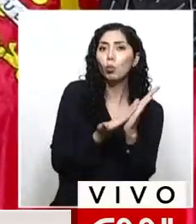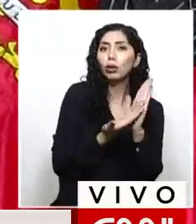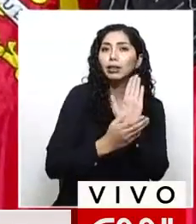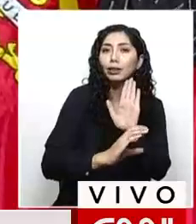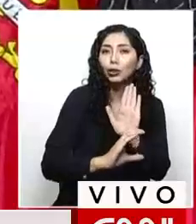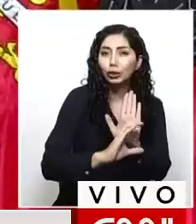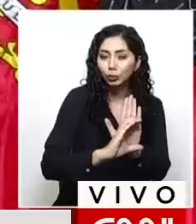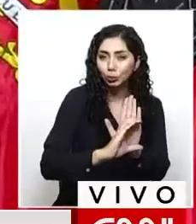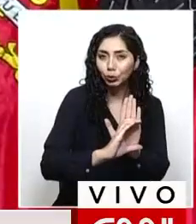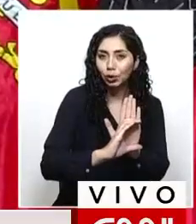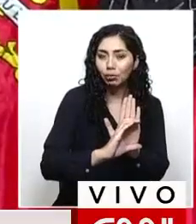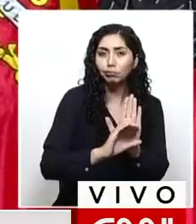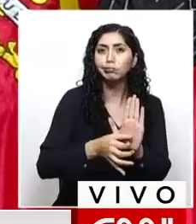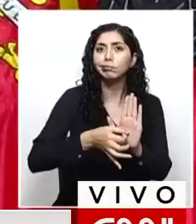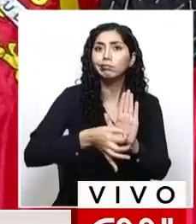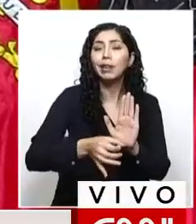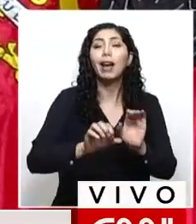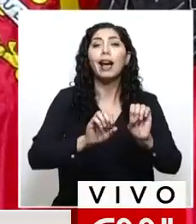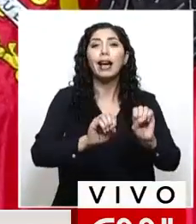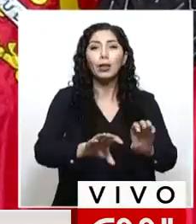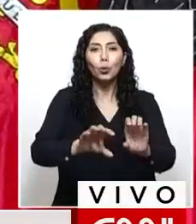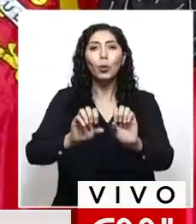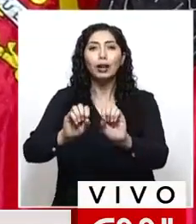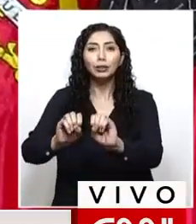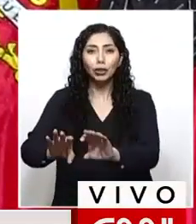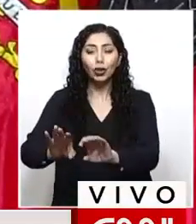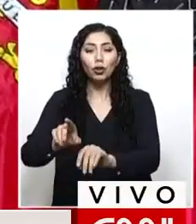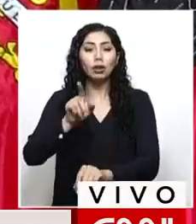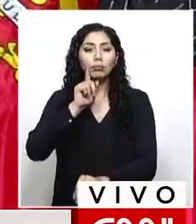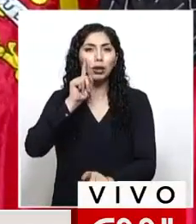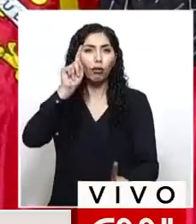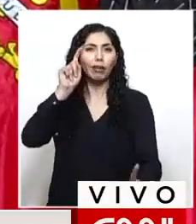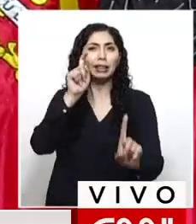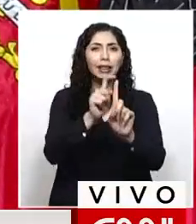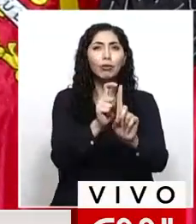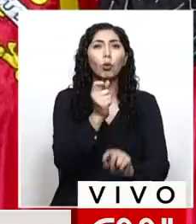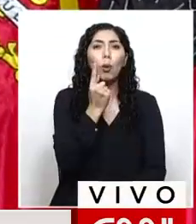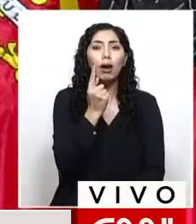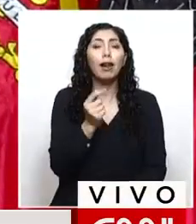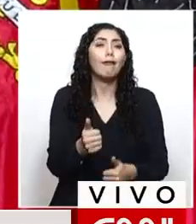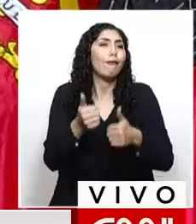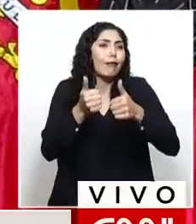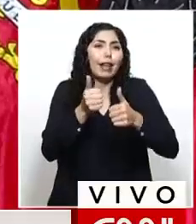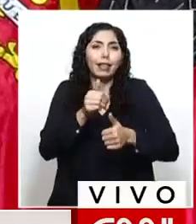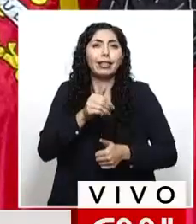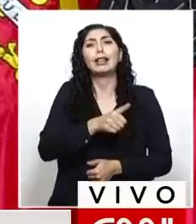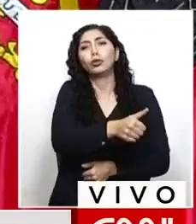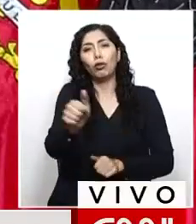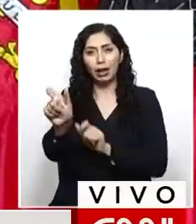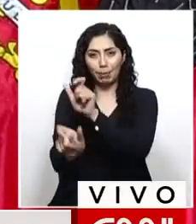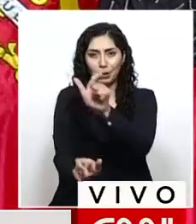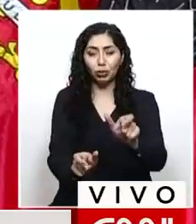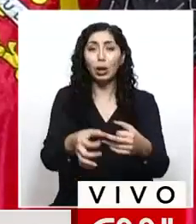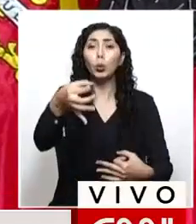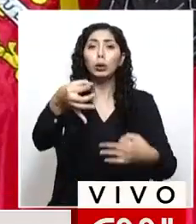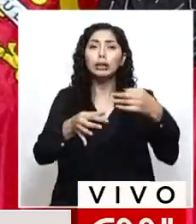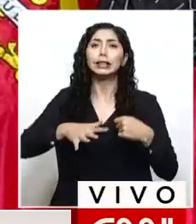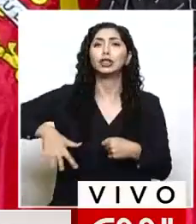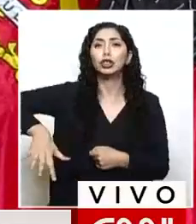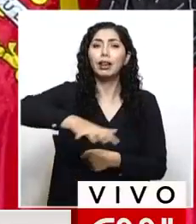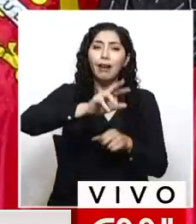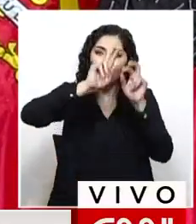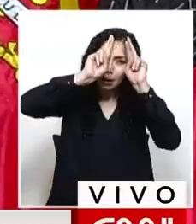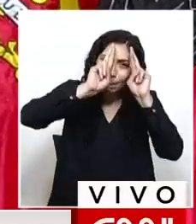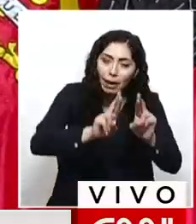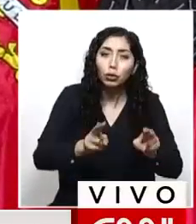plantea una educación basada en fines como la construcción del bien común, la justicia social, el respeto de los derechos humanos